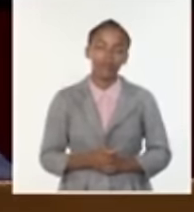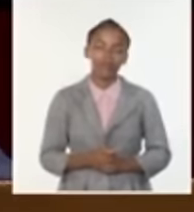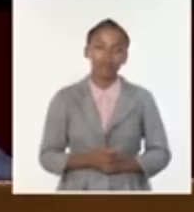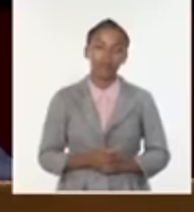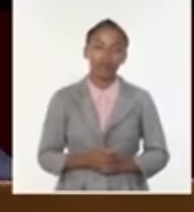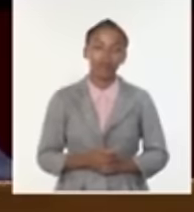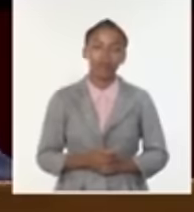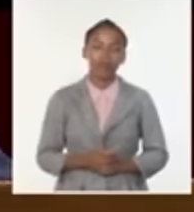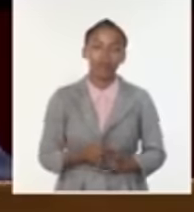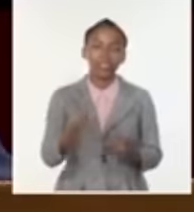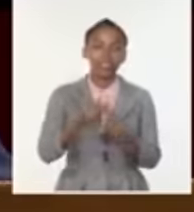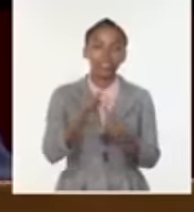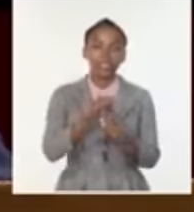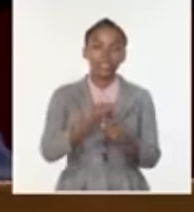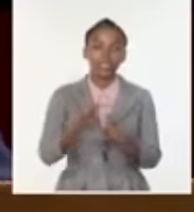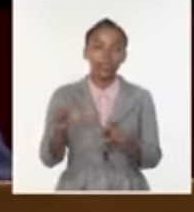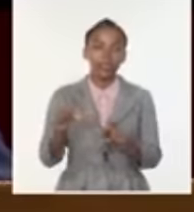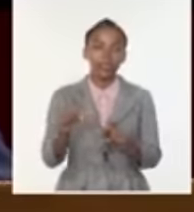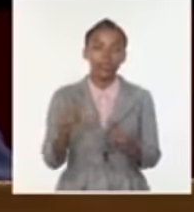Tema subsidio.